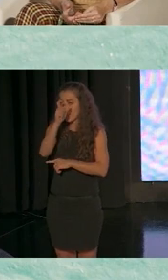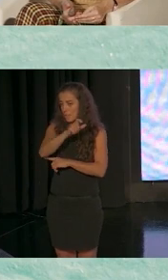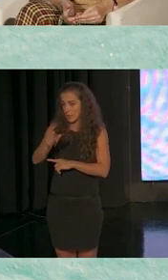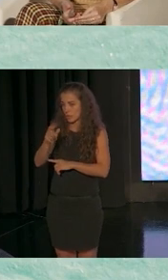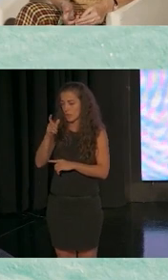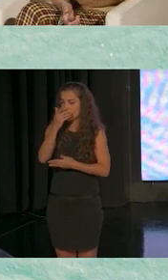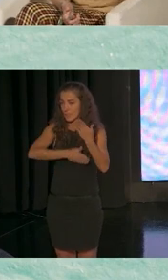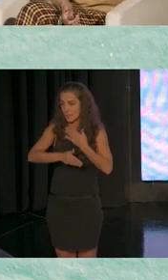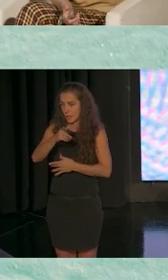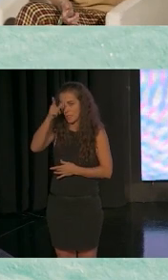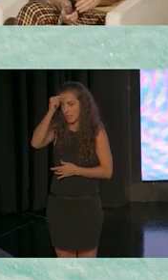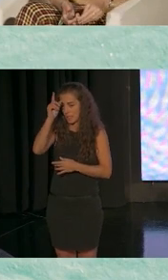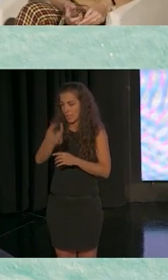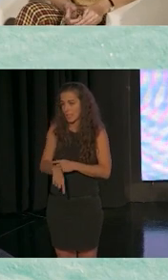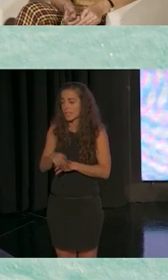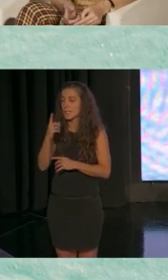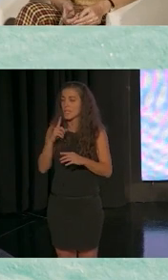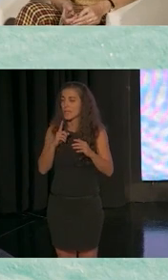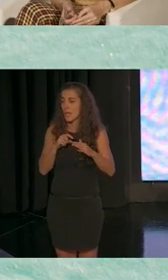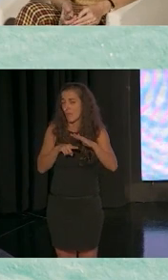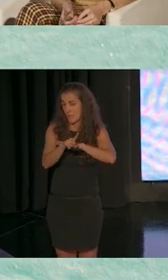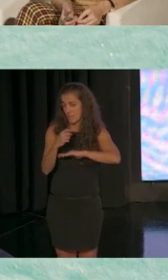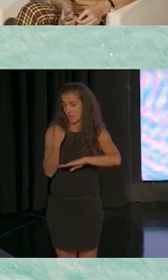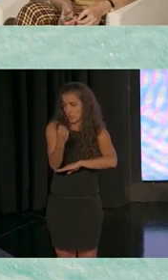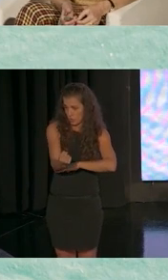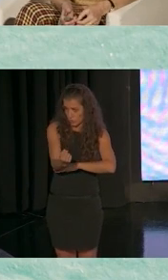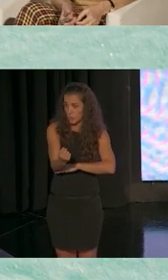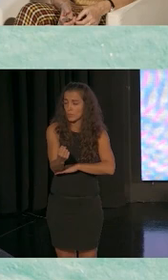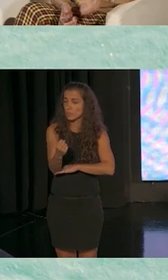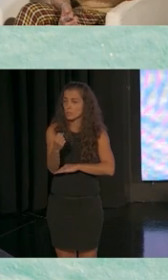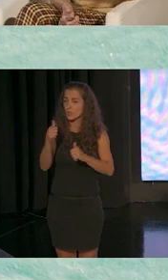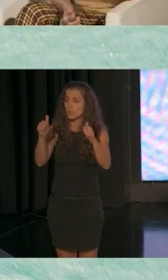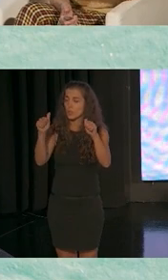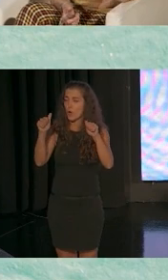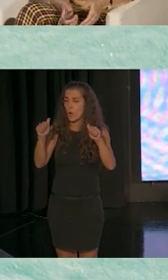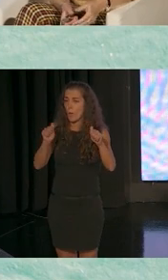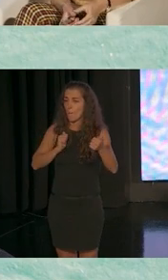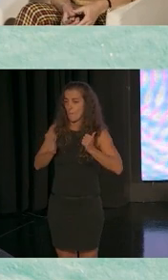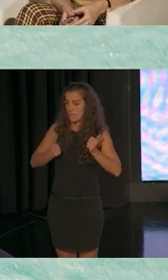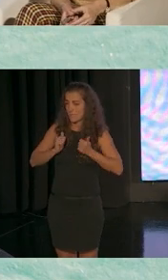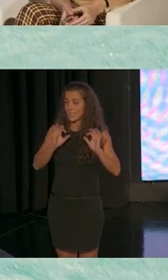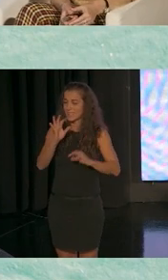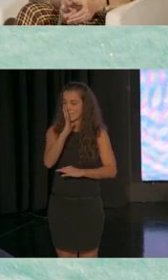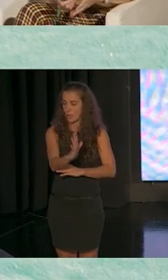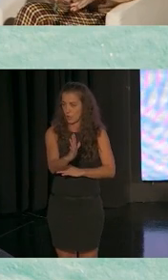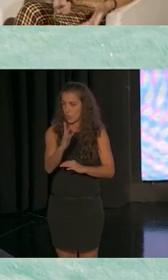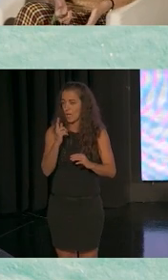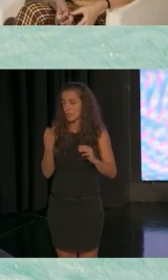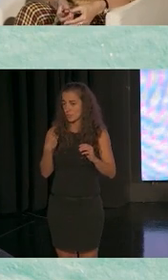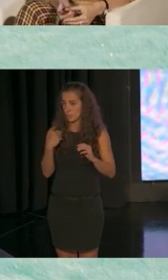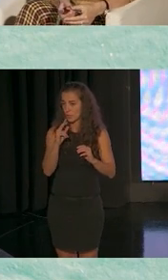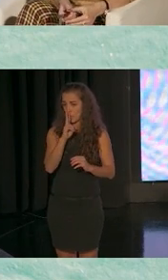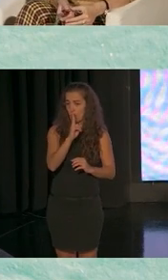del del desarrollo fue un máster universitario de cinco ediciones de dos años cada una hemos